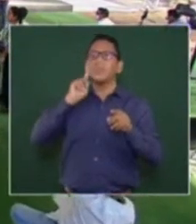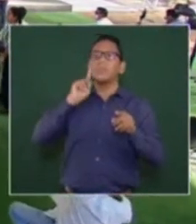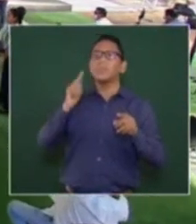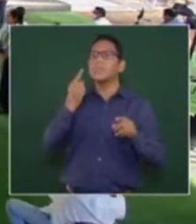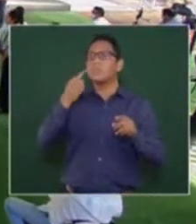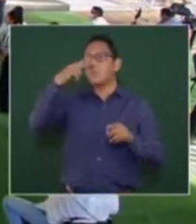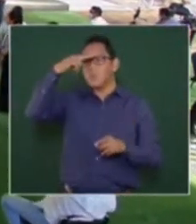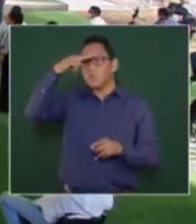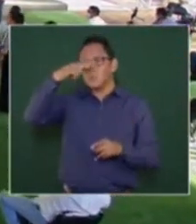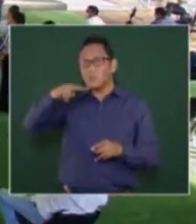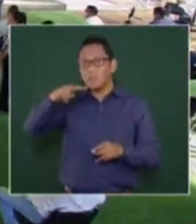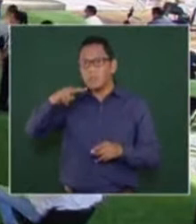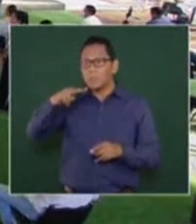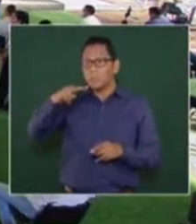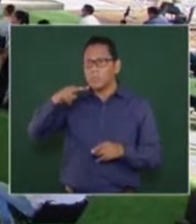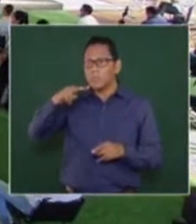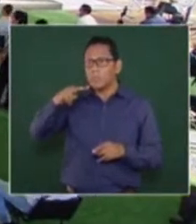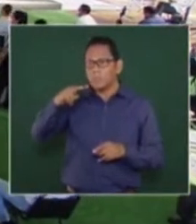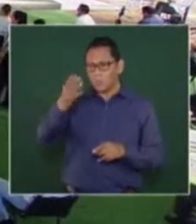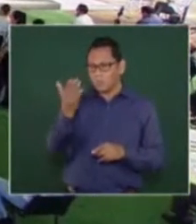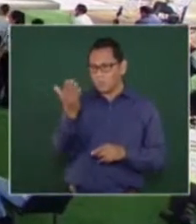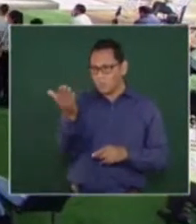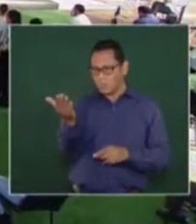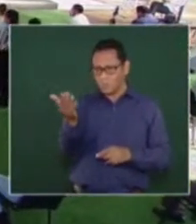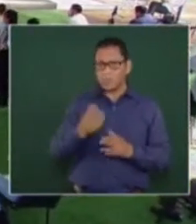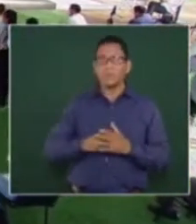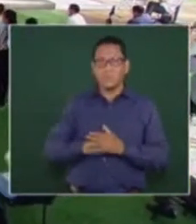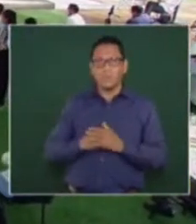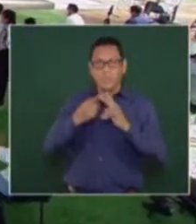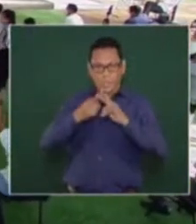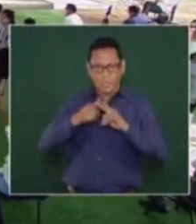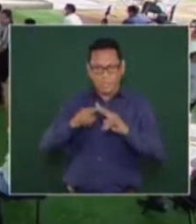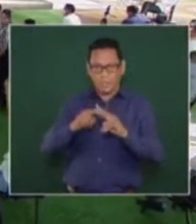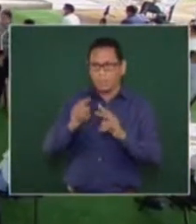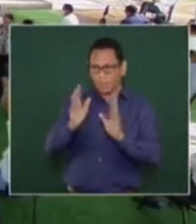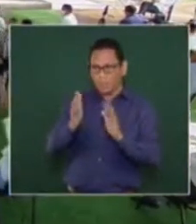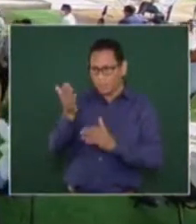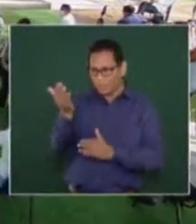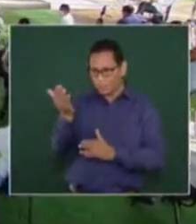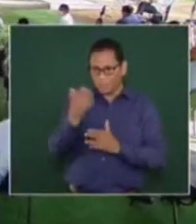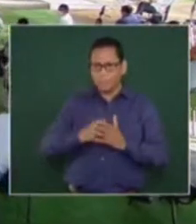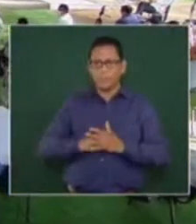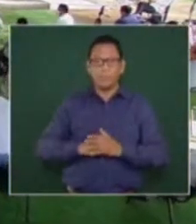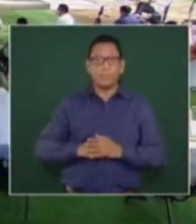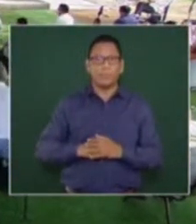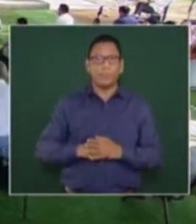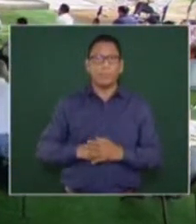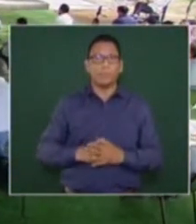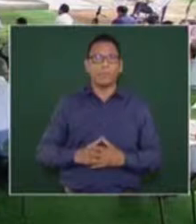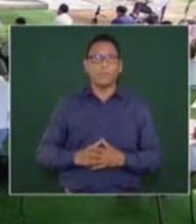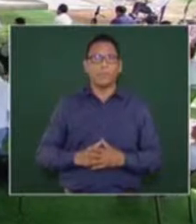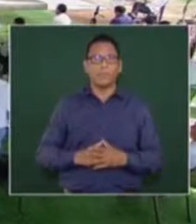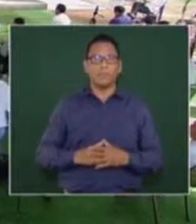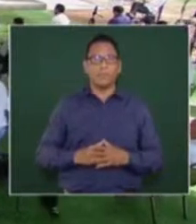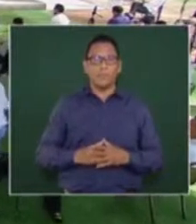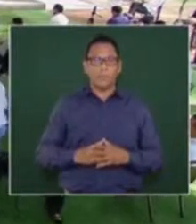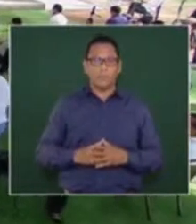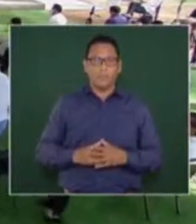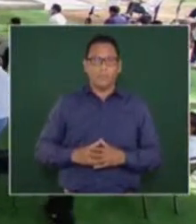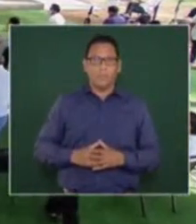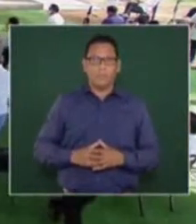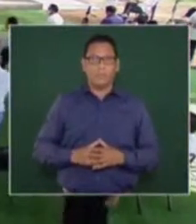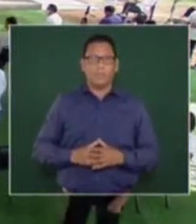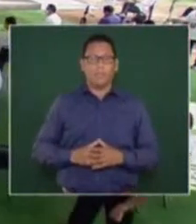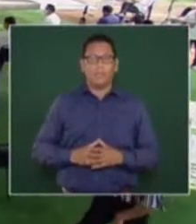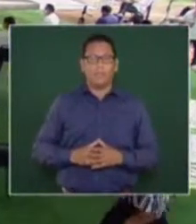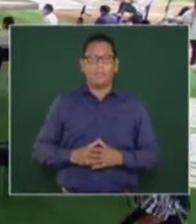las reglas de Morena y están claras para elegir al candidato presidencial, y será vía encuesta, y en el momento en que se dé a